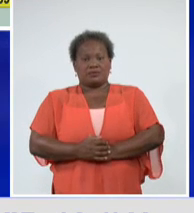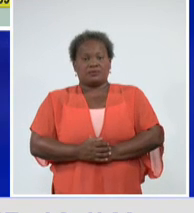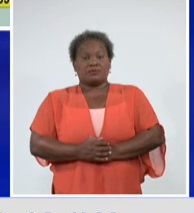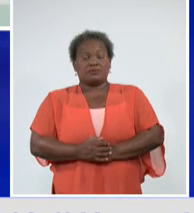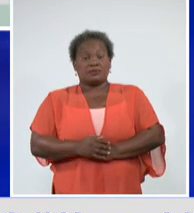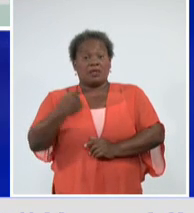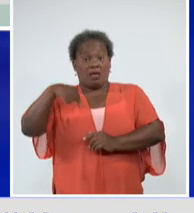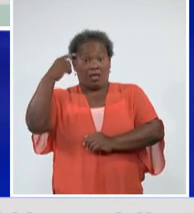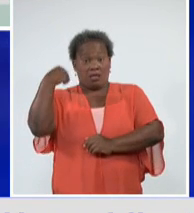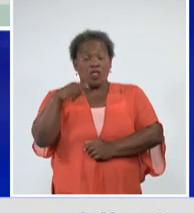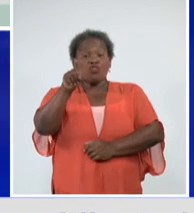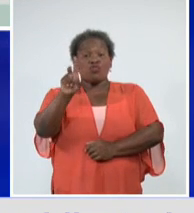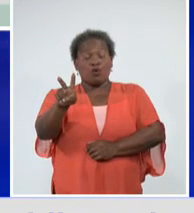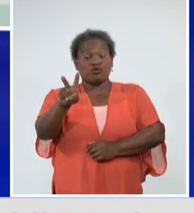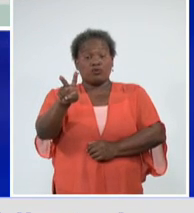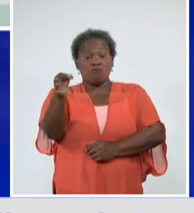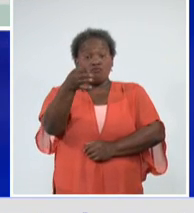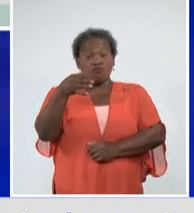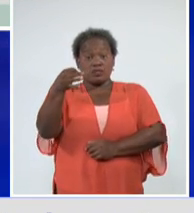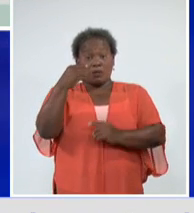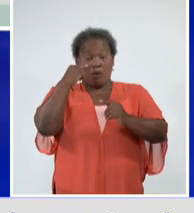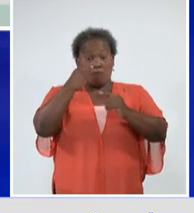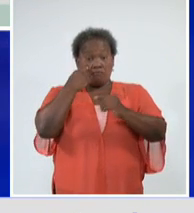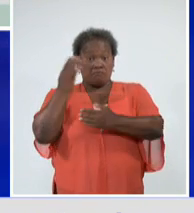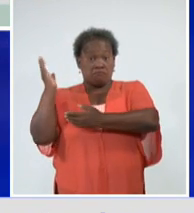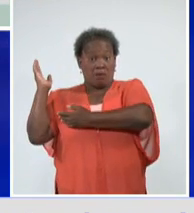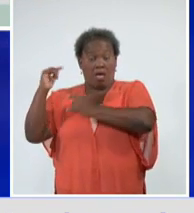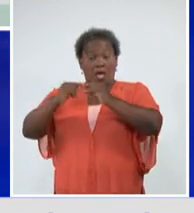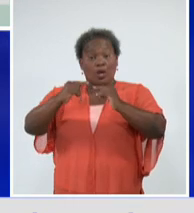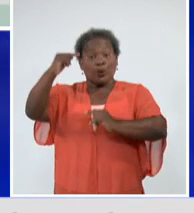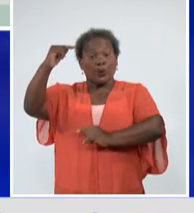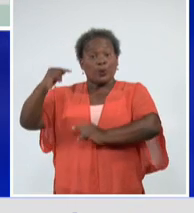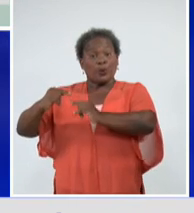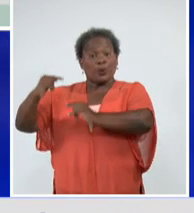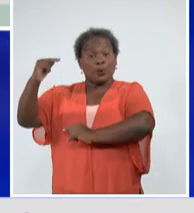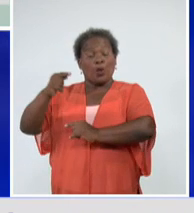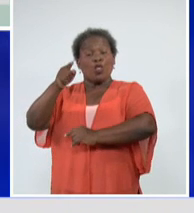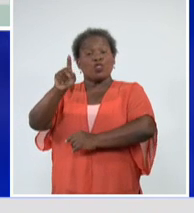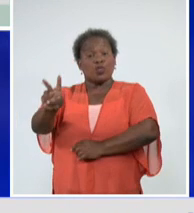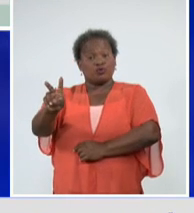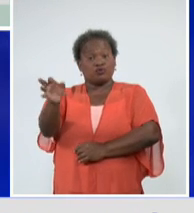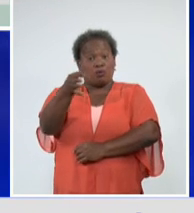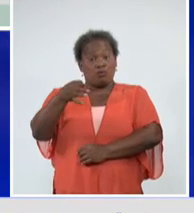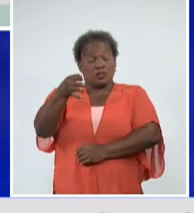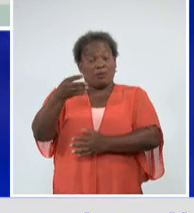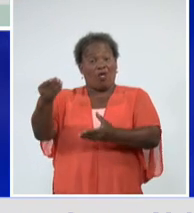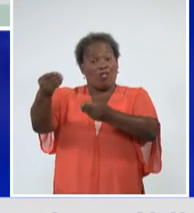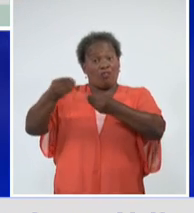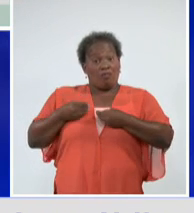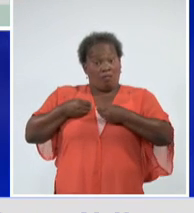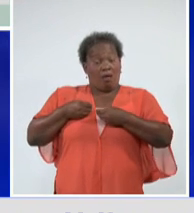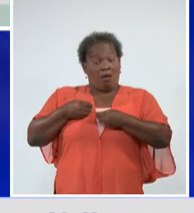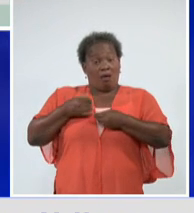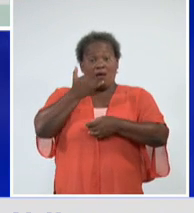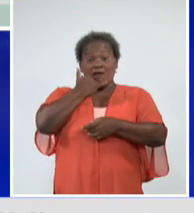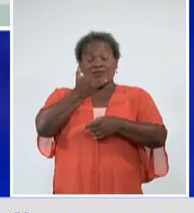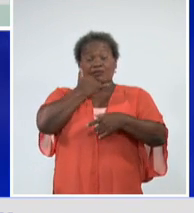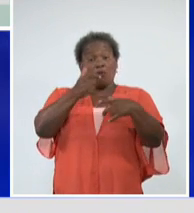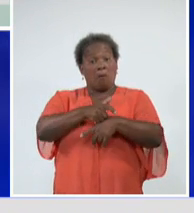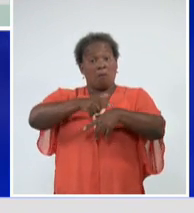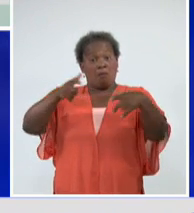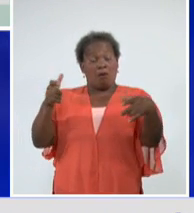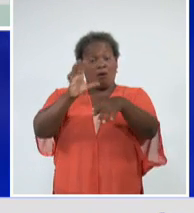12 municipios que aportan el mayor número, la mayor incidencia en los